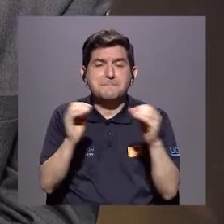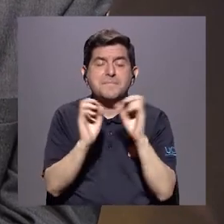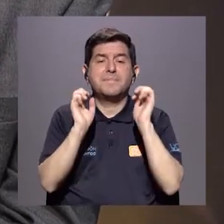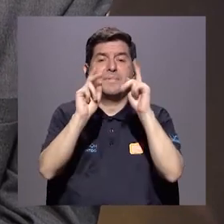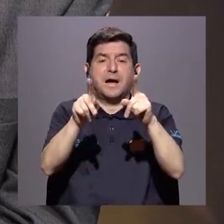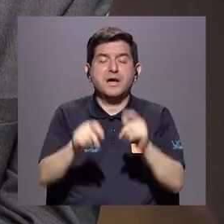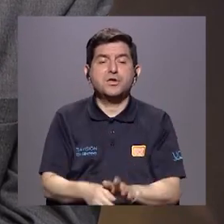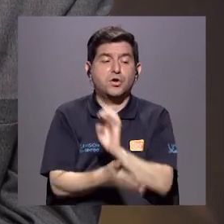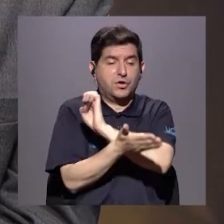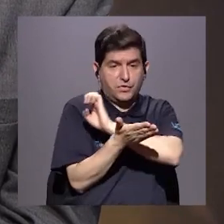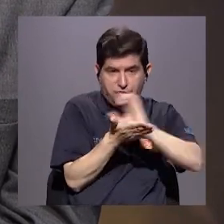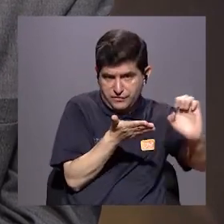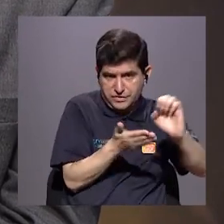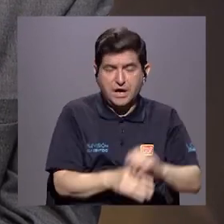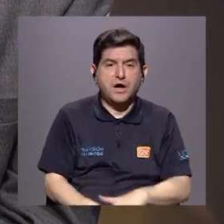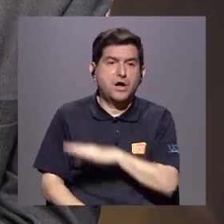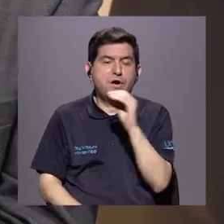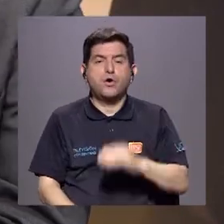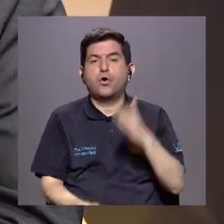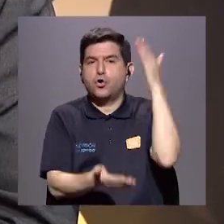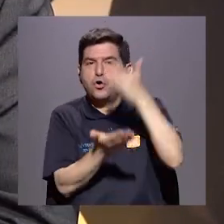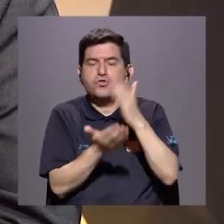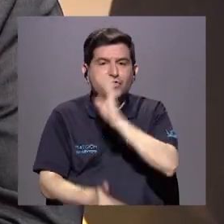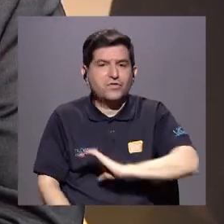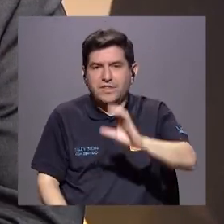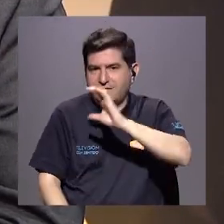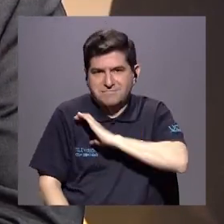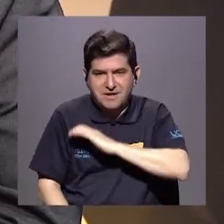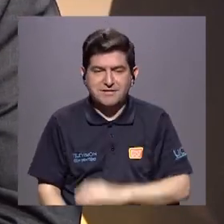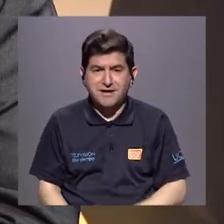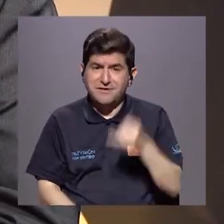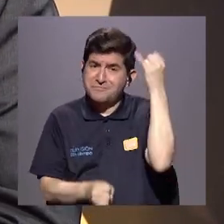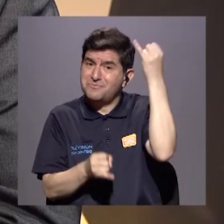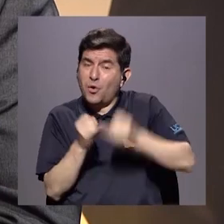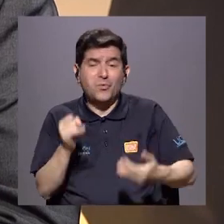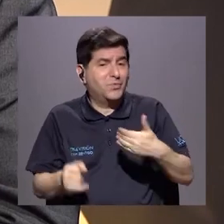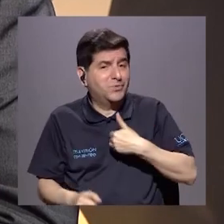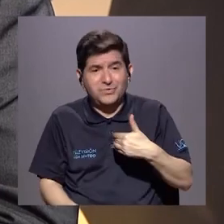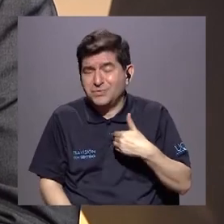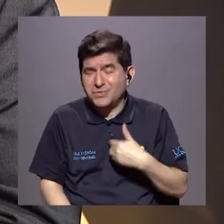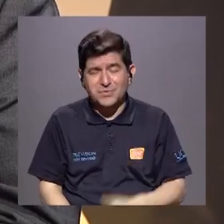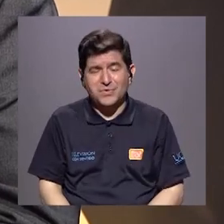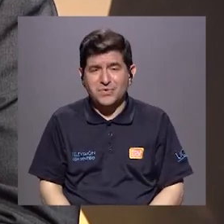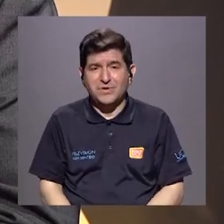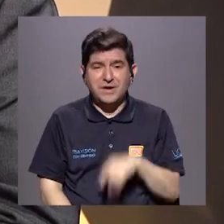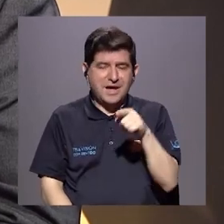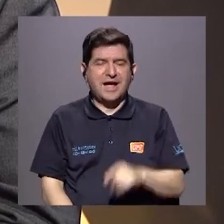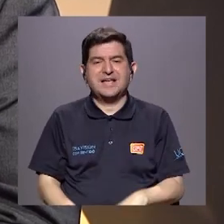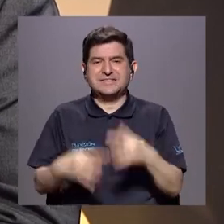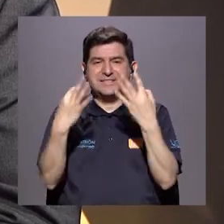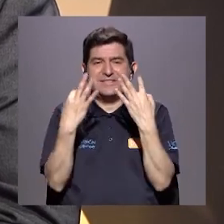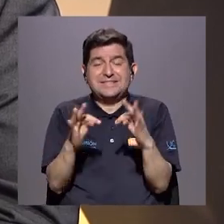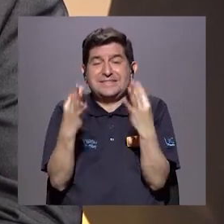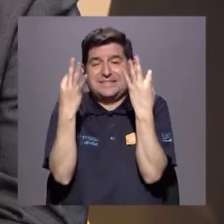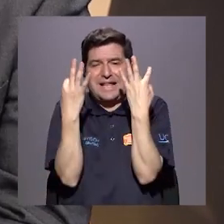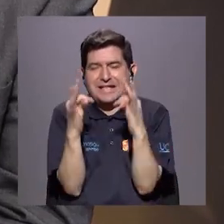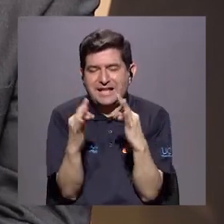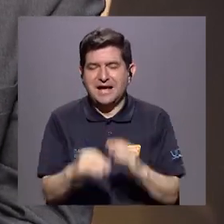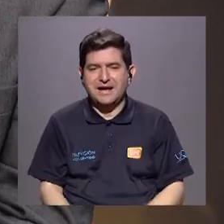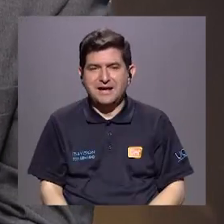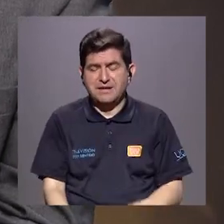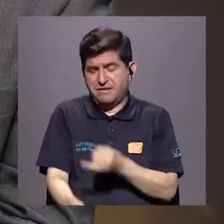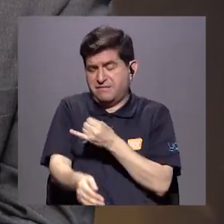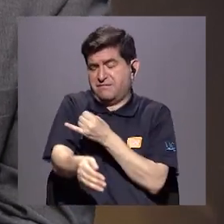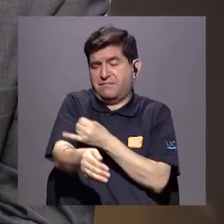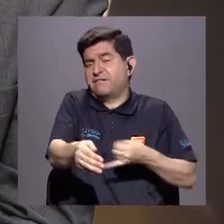más posibilidades tenemos de prevenirlo o de detener el comportamiento finalmente tenemos lo que sería la tentativa digamos un